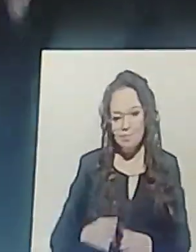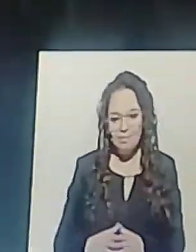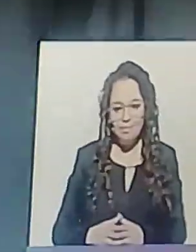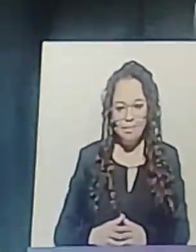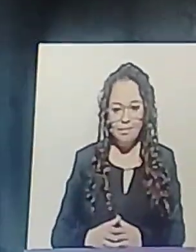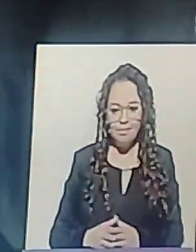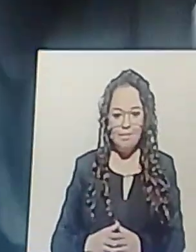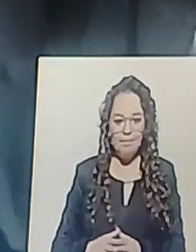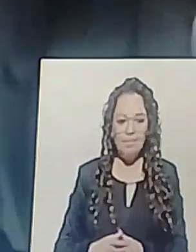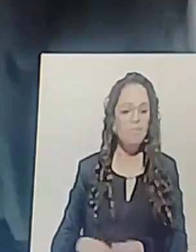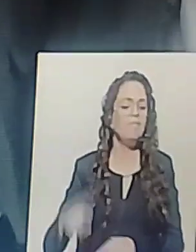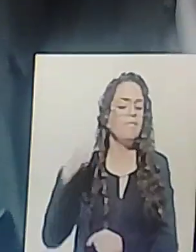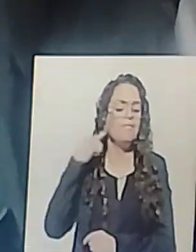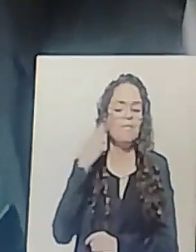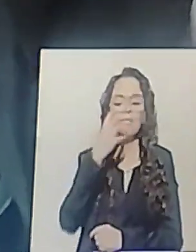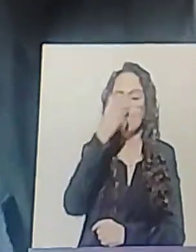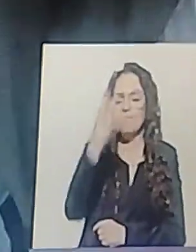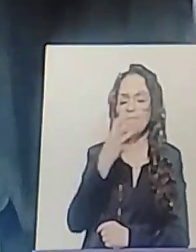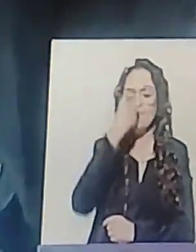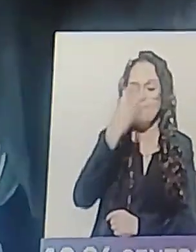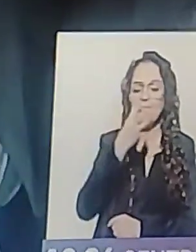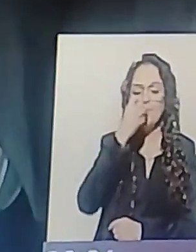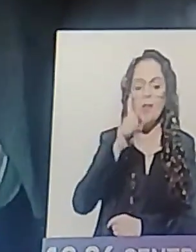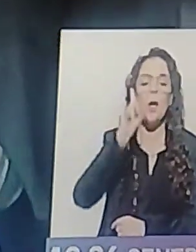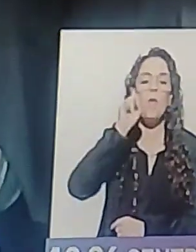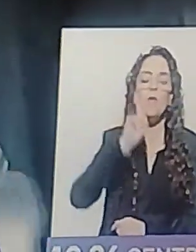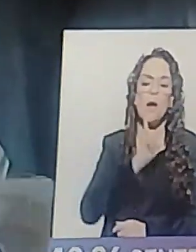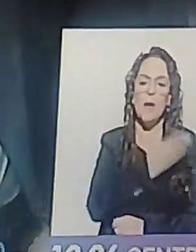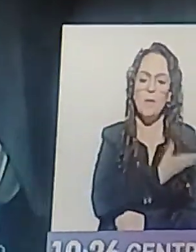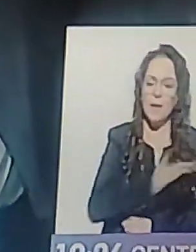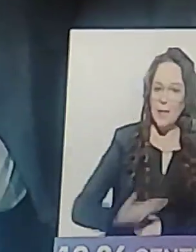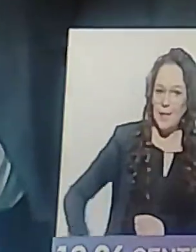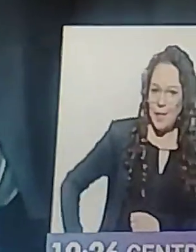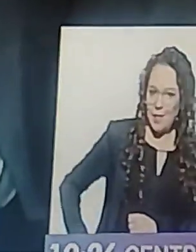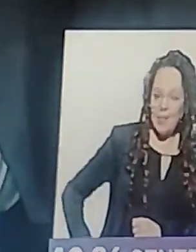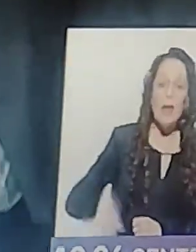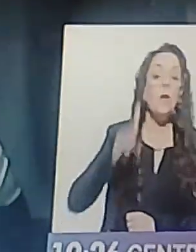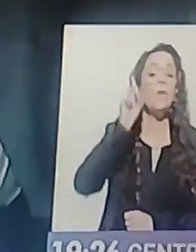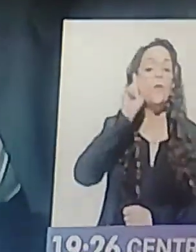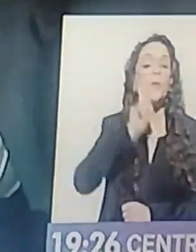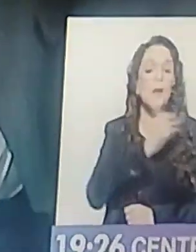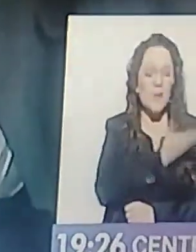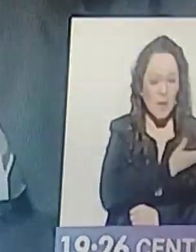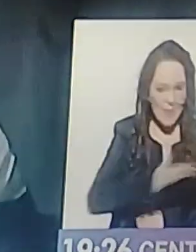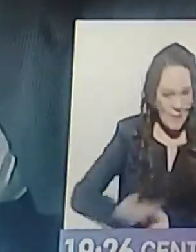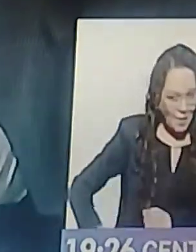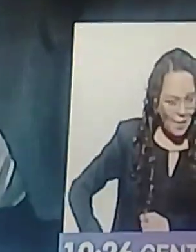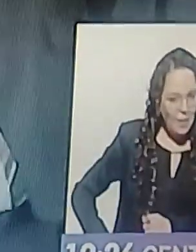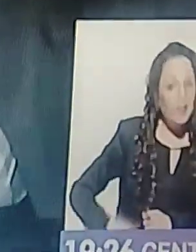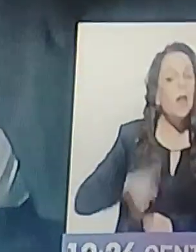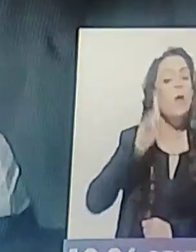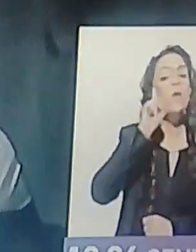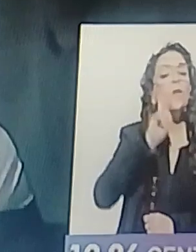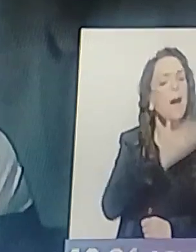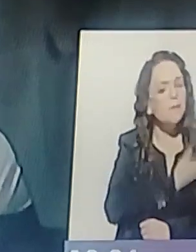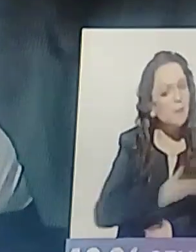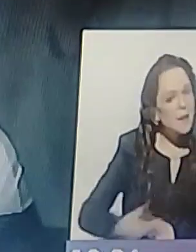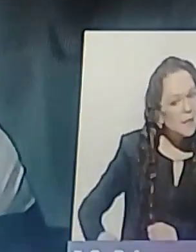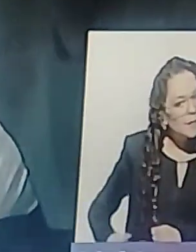¡Presidenta! ¡Presidenta! ¡Presidenta! ¡Presidenta!